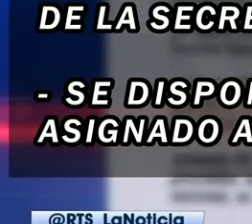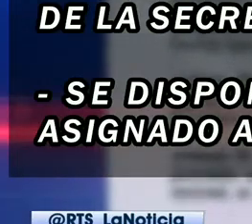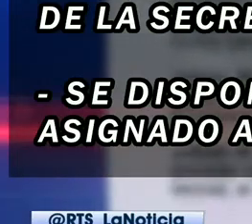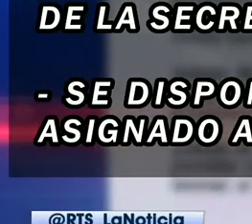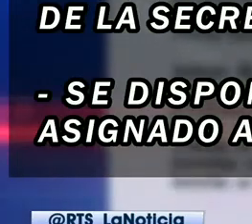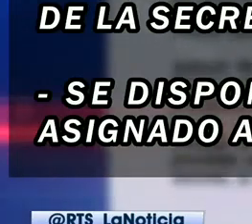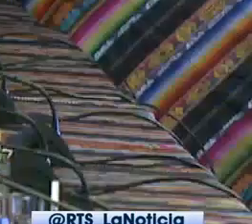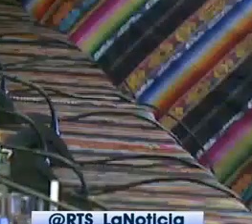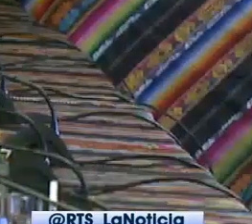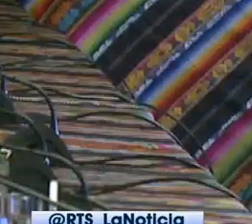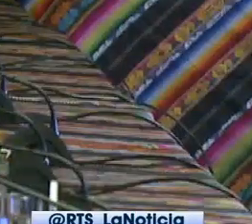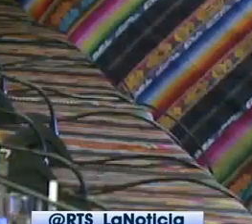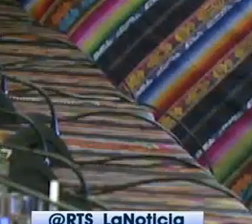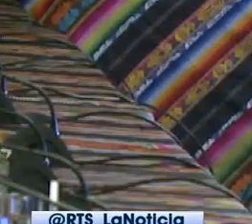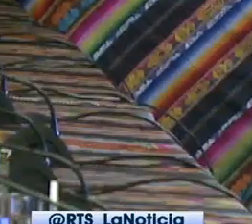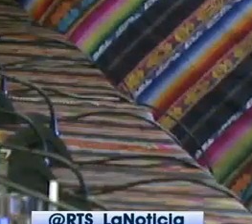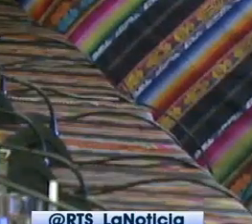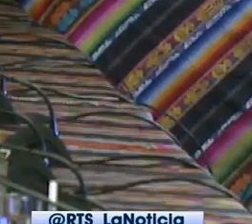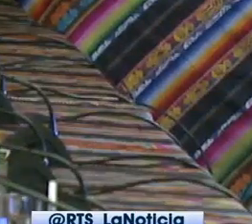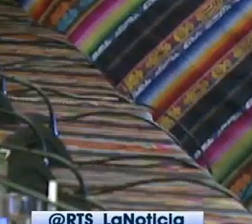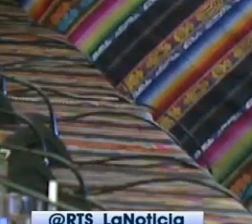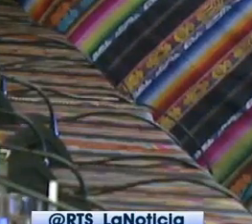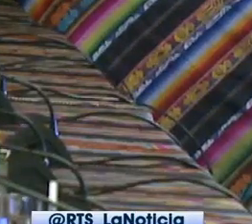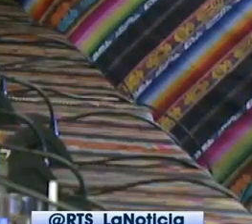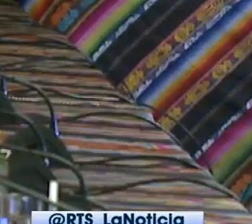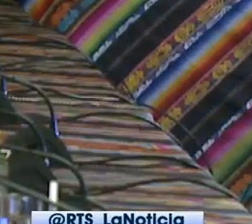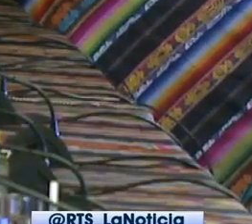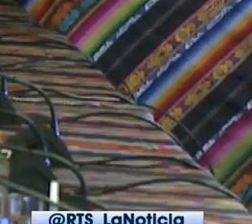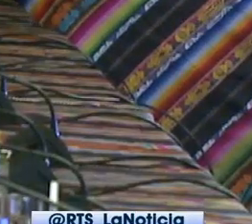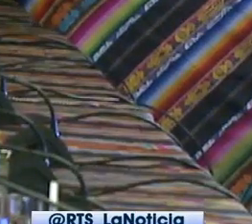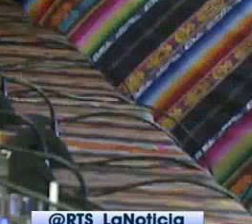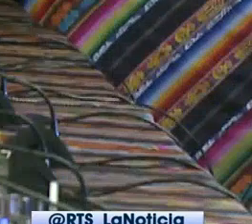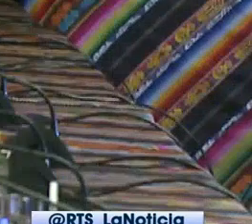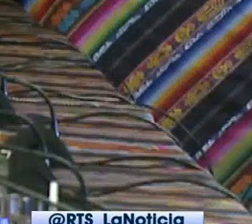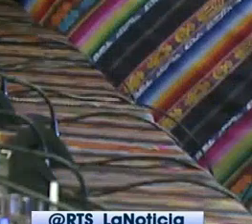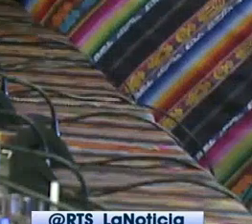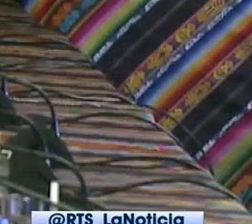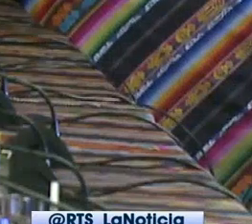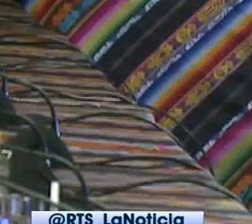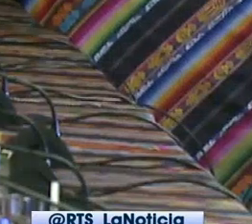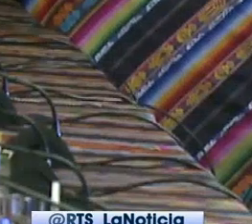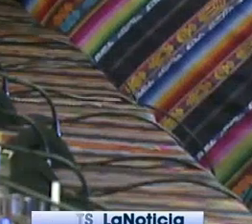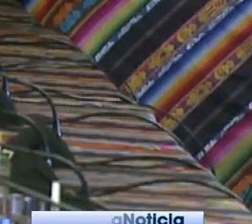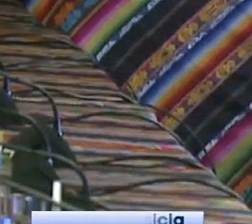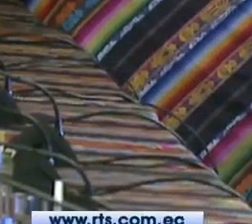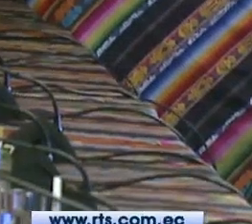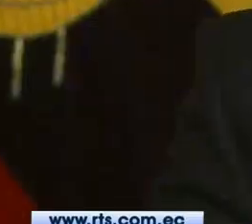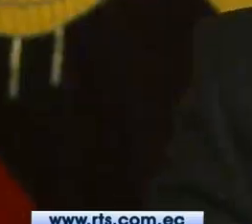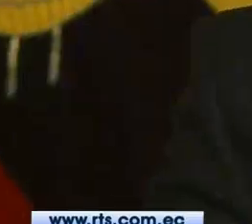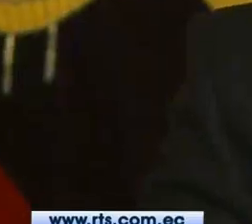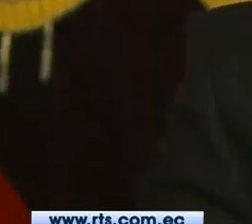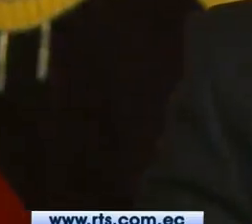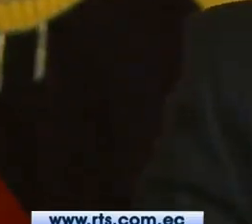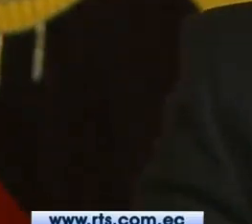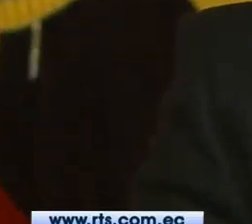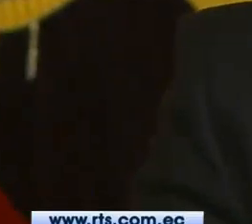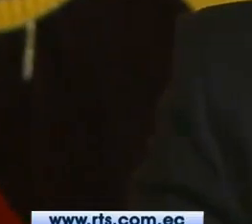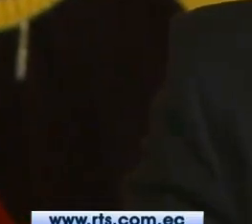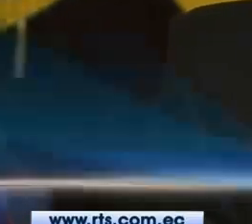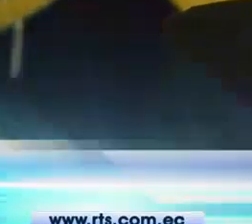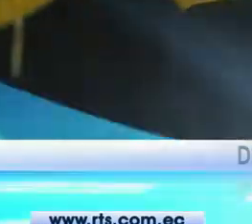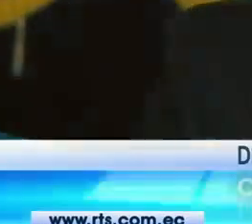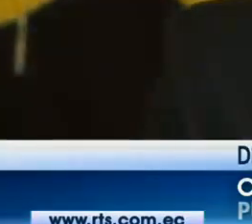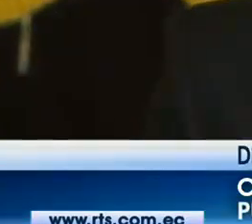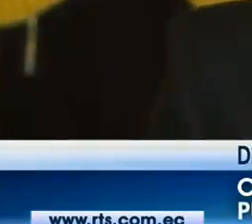las autoridades. Las disposiciones del decreto son de aplicación obligatoria para todas las instituciones